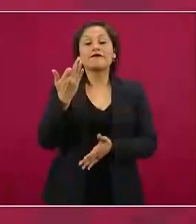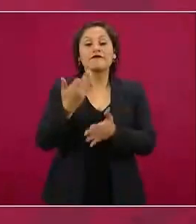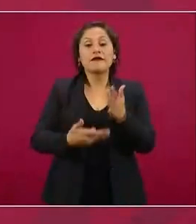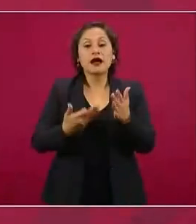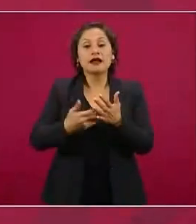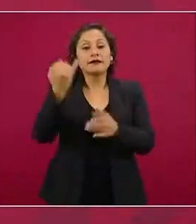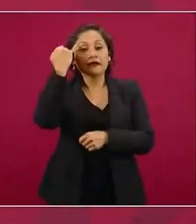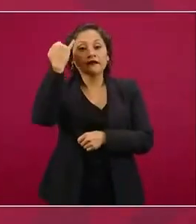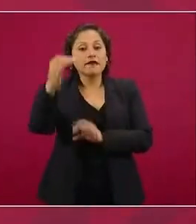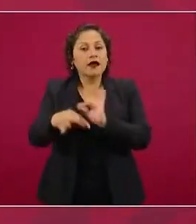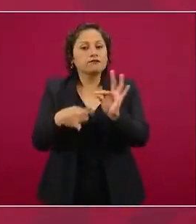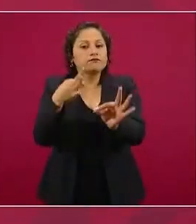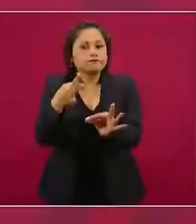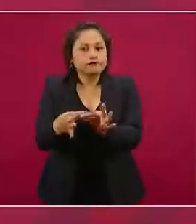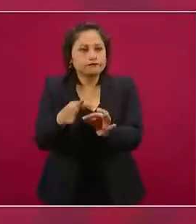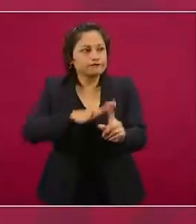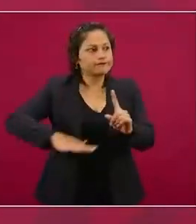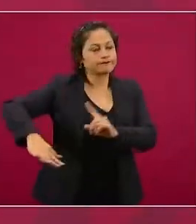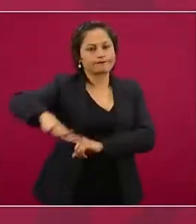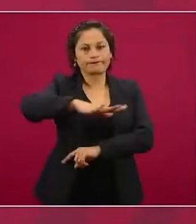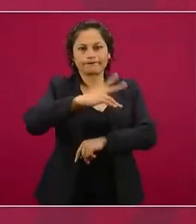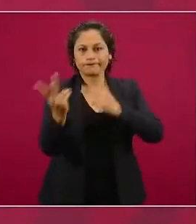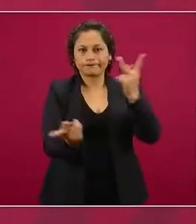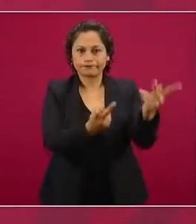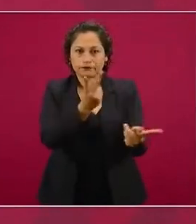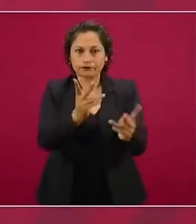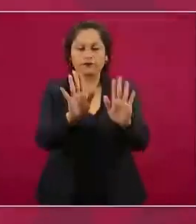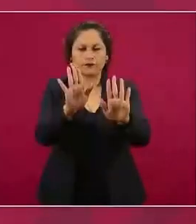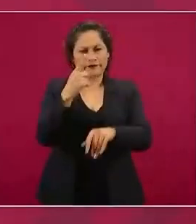Por ejemplo, en el caso de nuestro país,